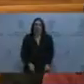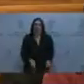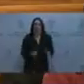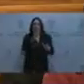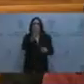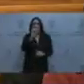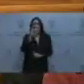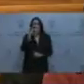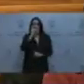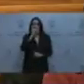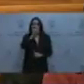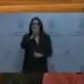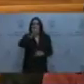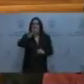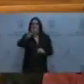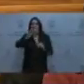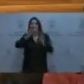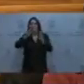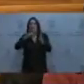de